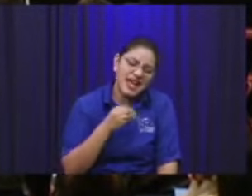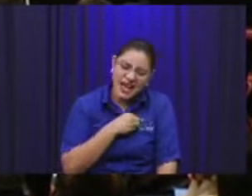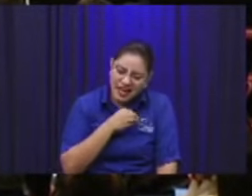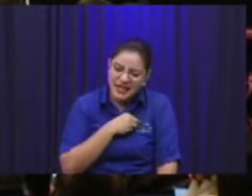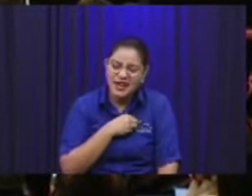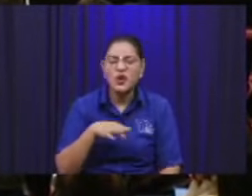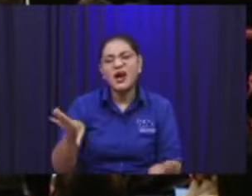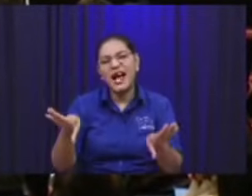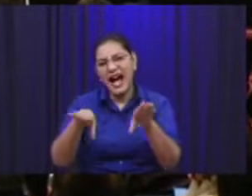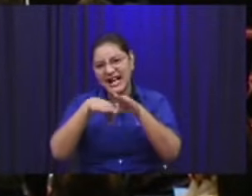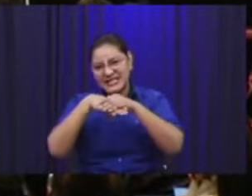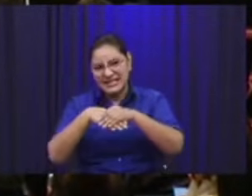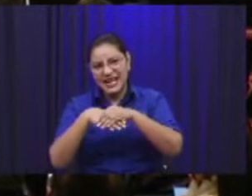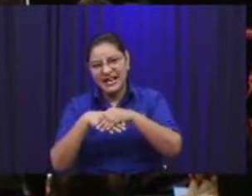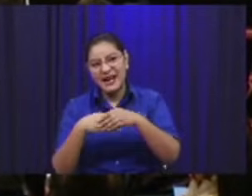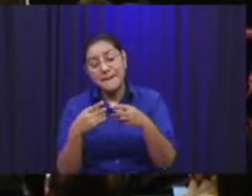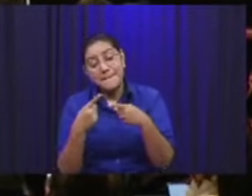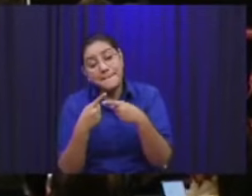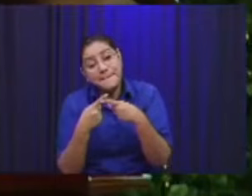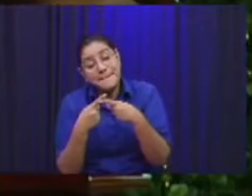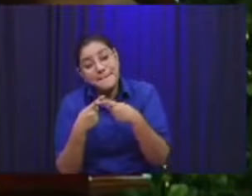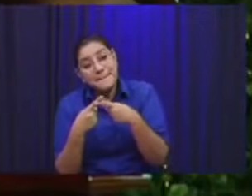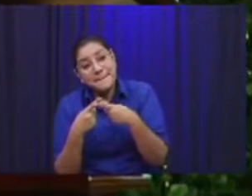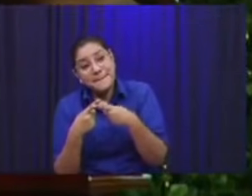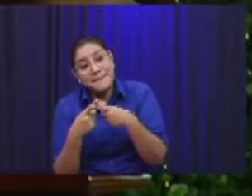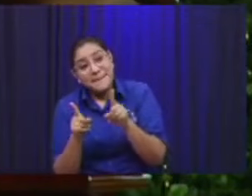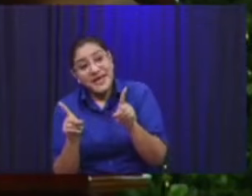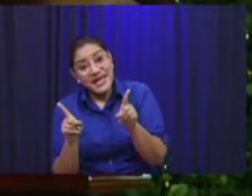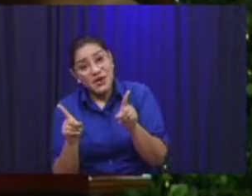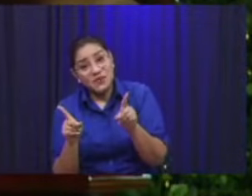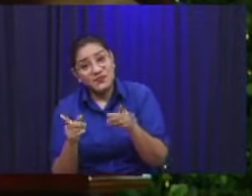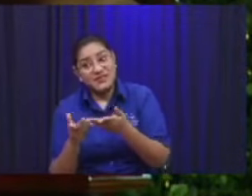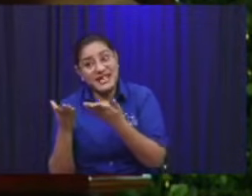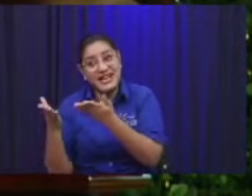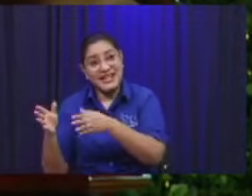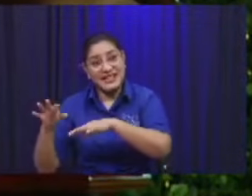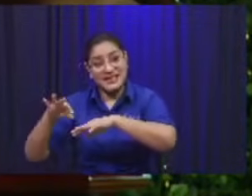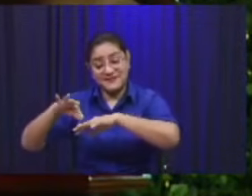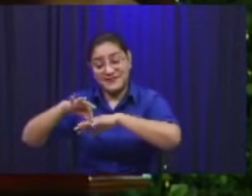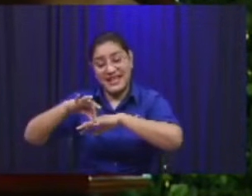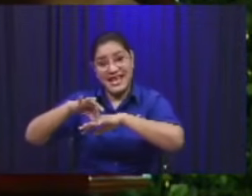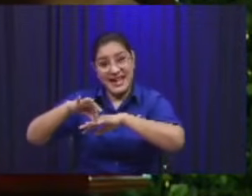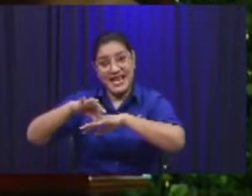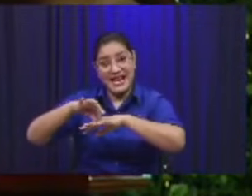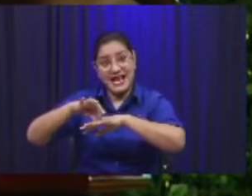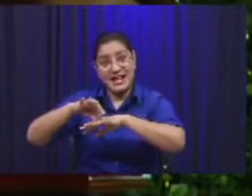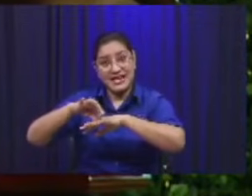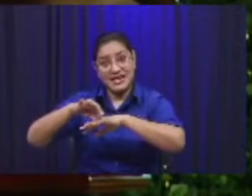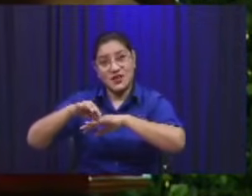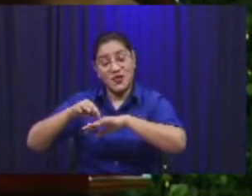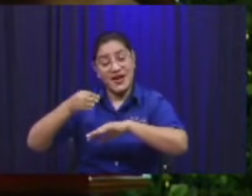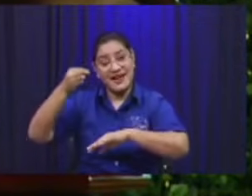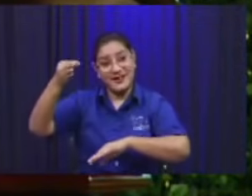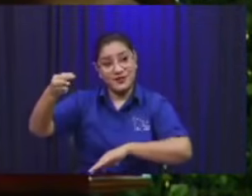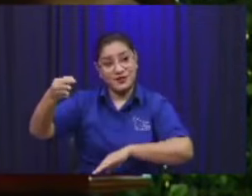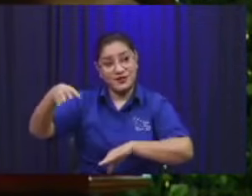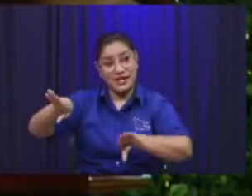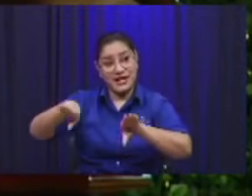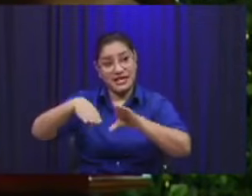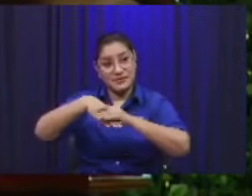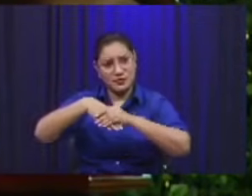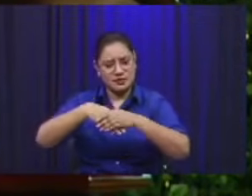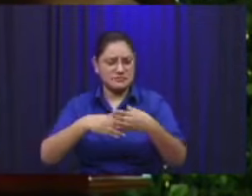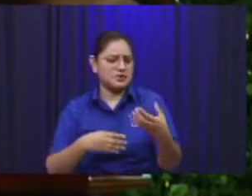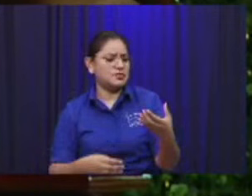mi hijo y fíjese que yo y le entregué esto a la futura y me